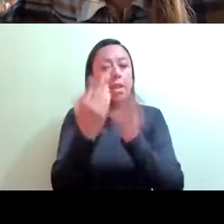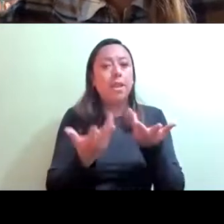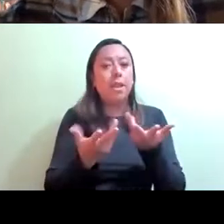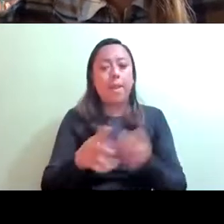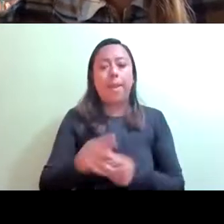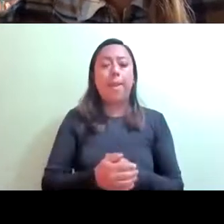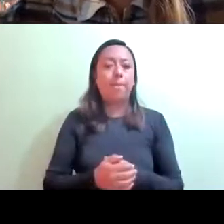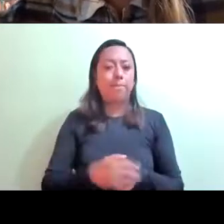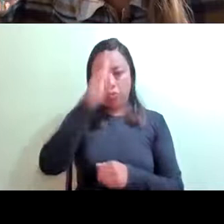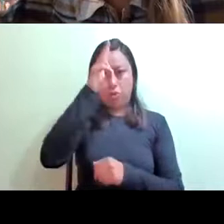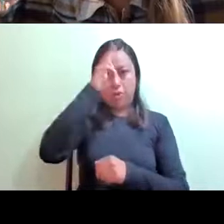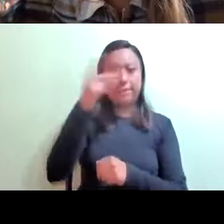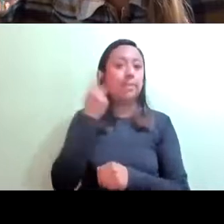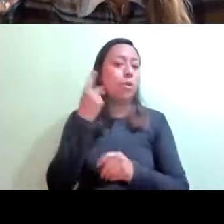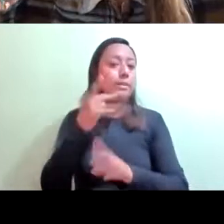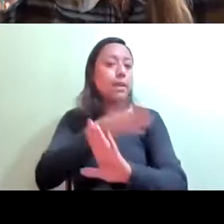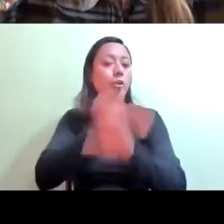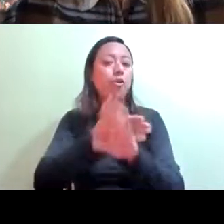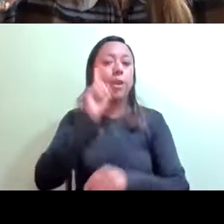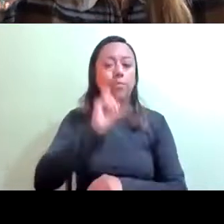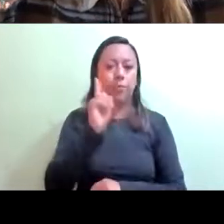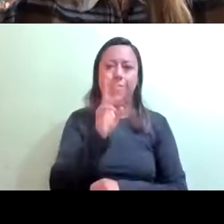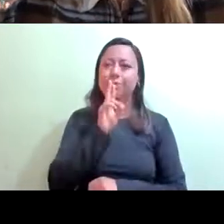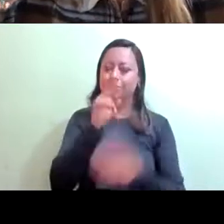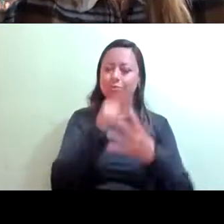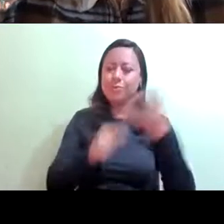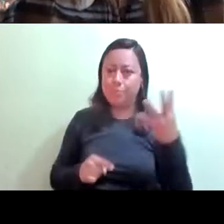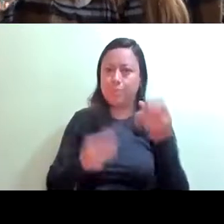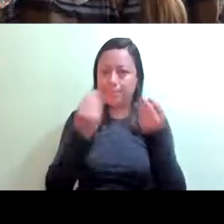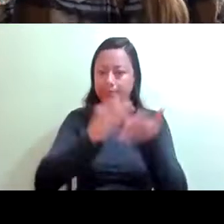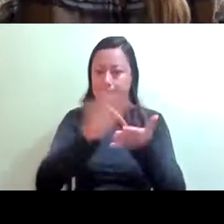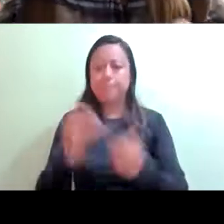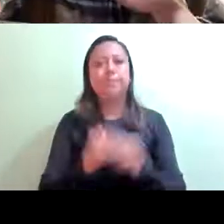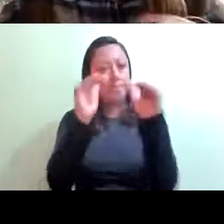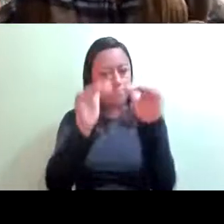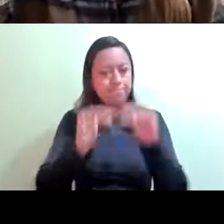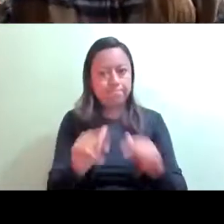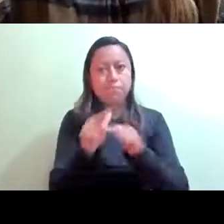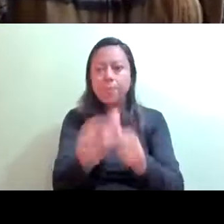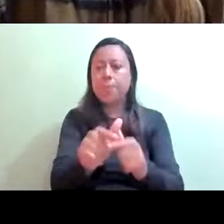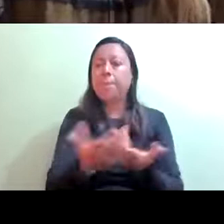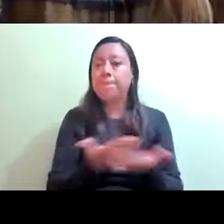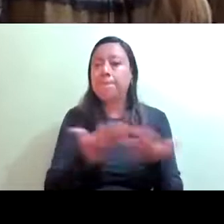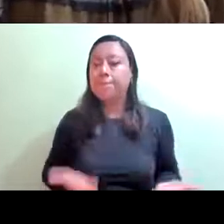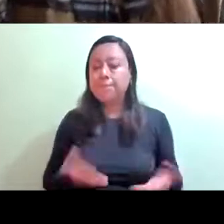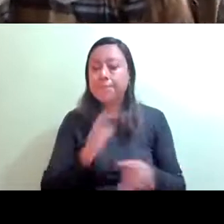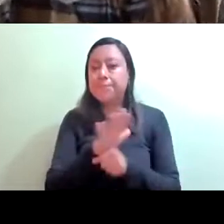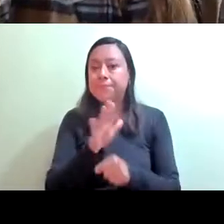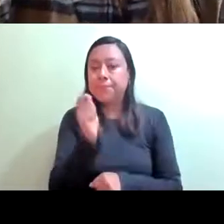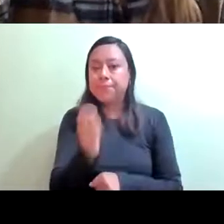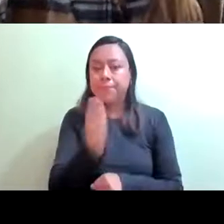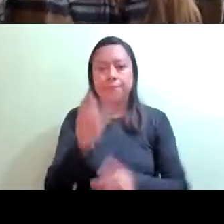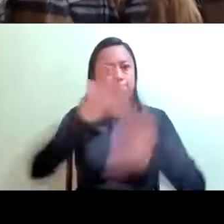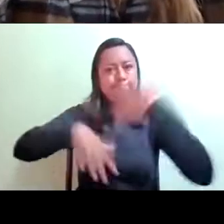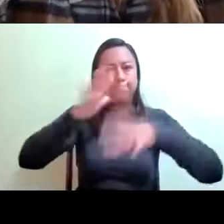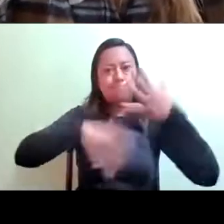combatirla? Por sus respuestas, muchas gracias. A continuación, concedemos el uso de la